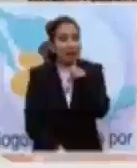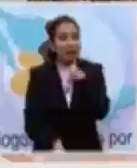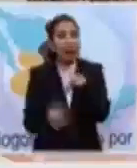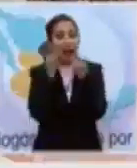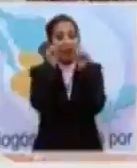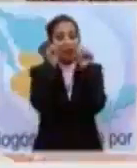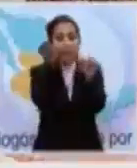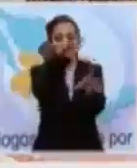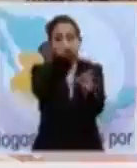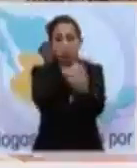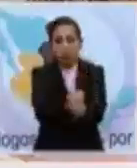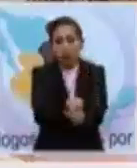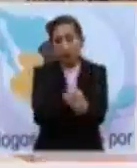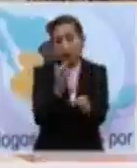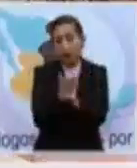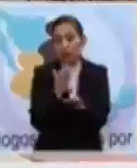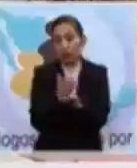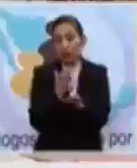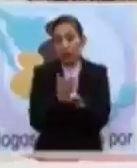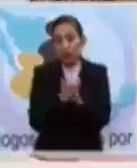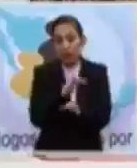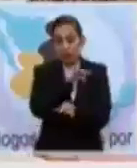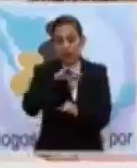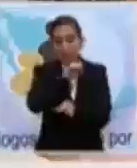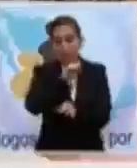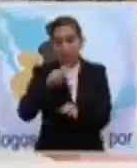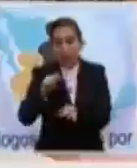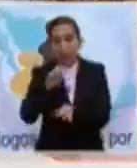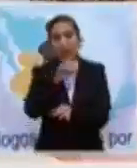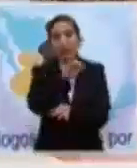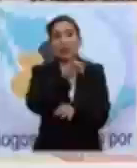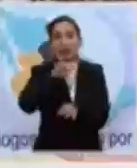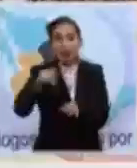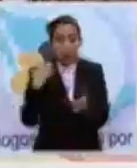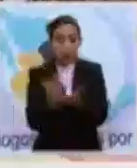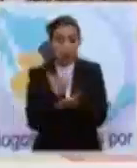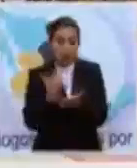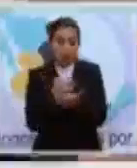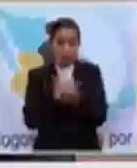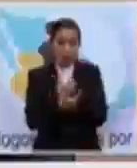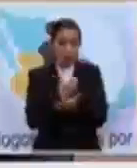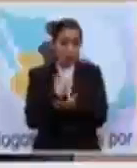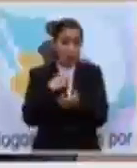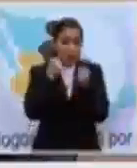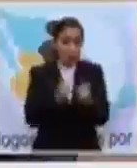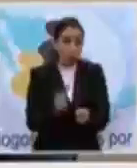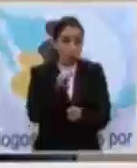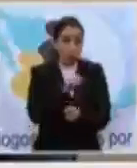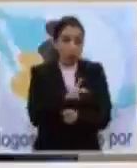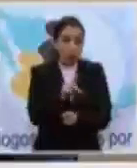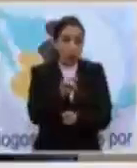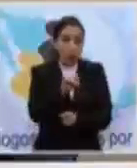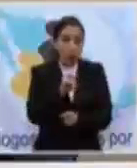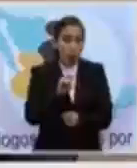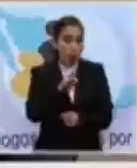la atención integral que tenemos ahorita en el IMSS y en el ISSSTE por los catálogos del Seguro Popular, que por supuesto no son universales,